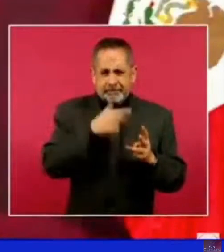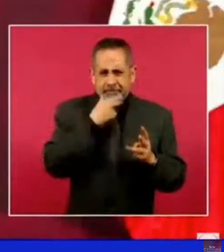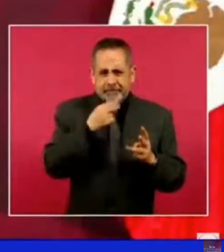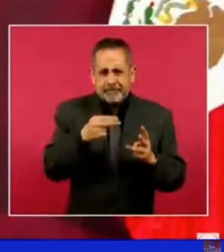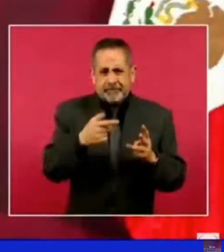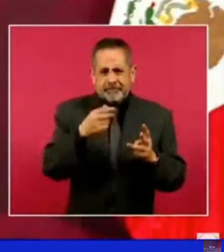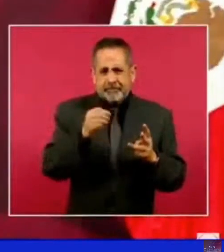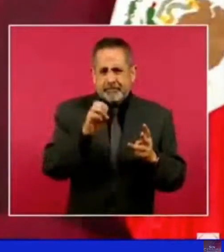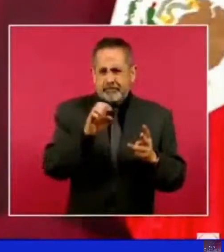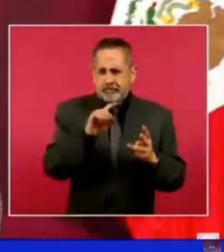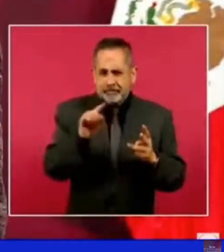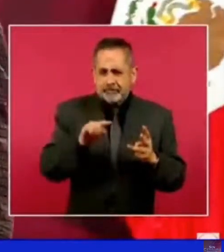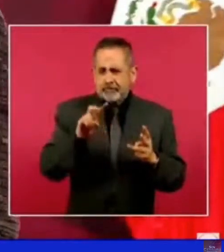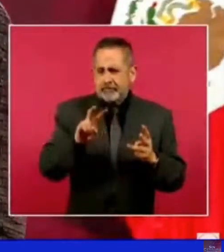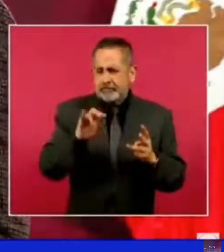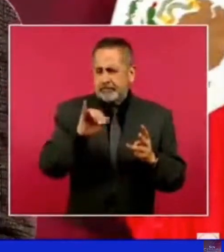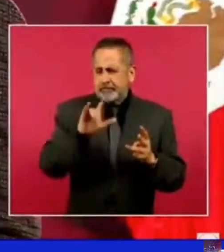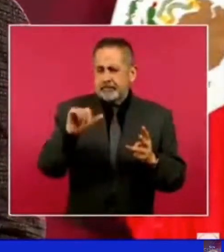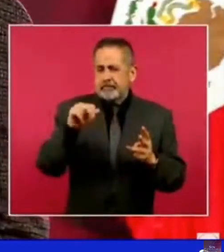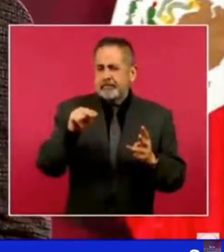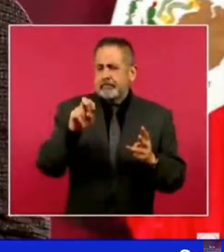Gómez Villanueva.